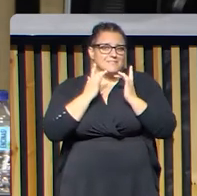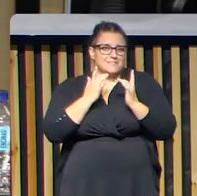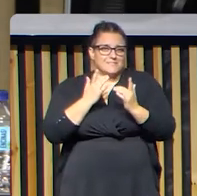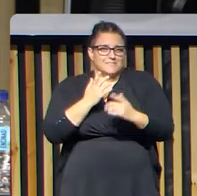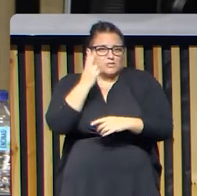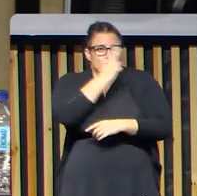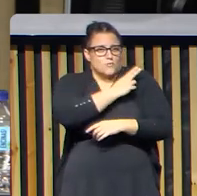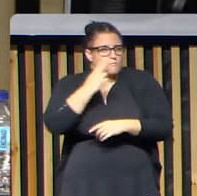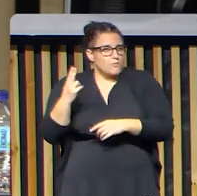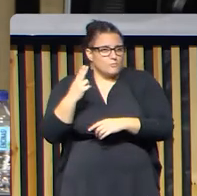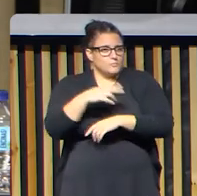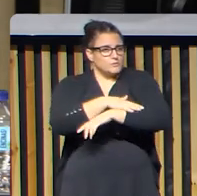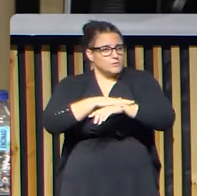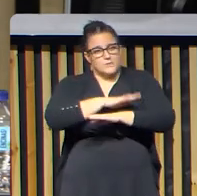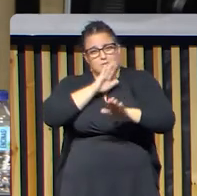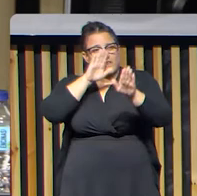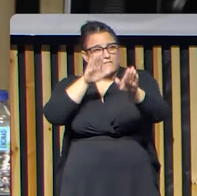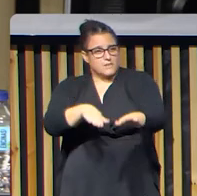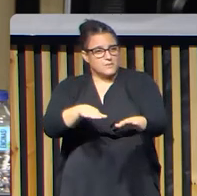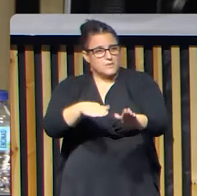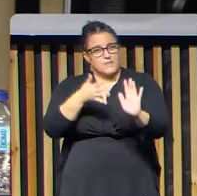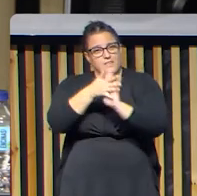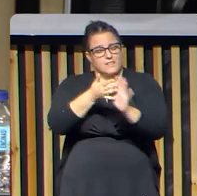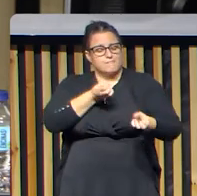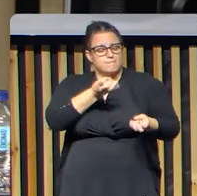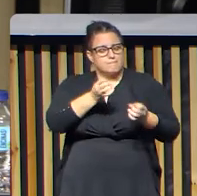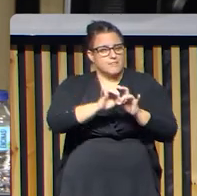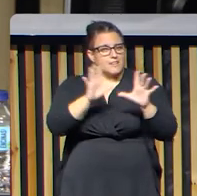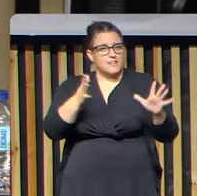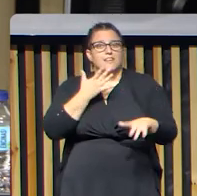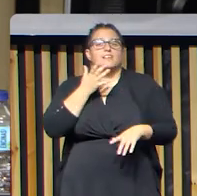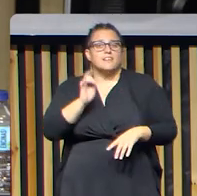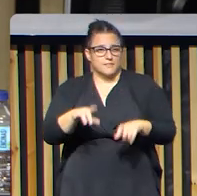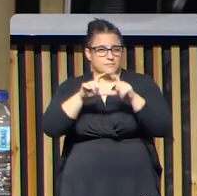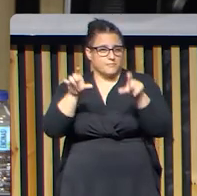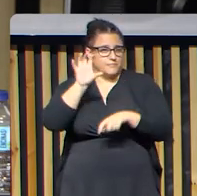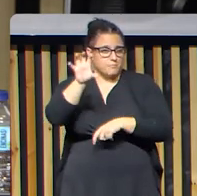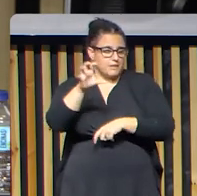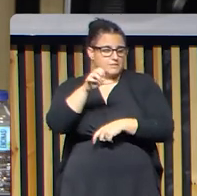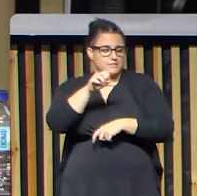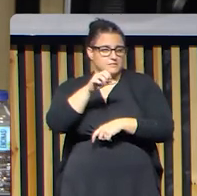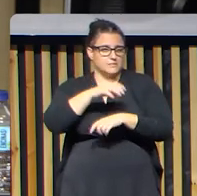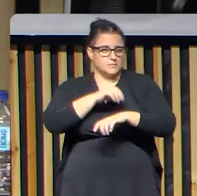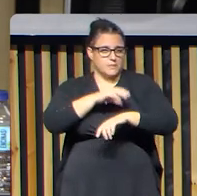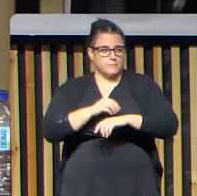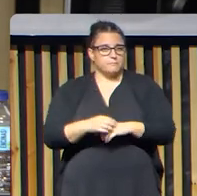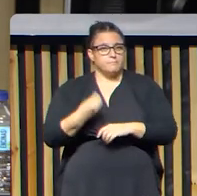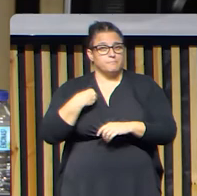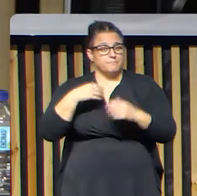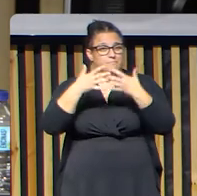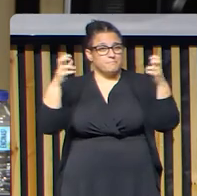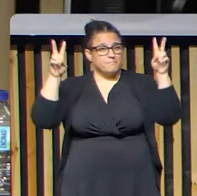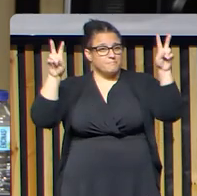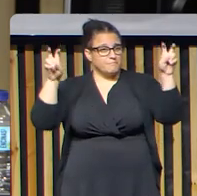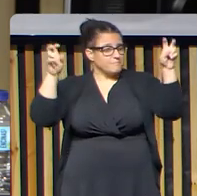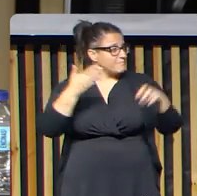gubernamental con la claridad de las comunicaciones administrativas es Suecia no con este eslogan que tenéis